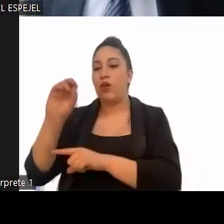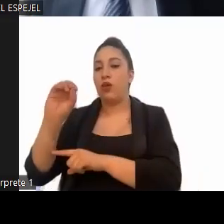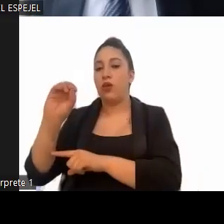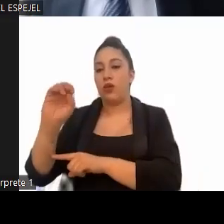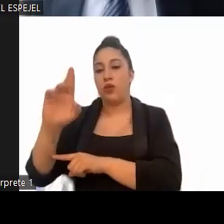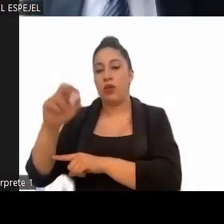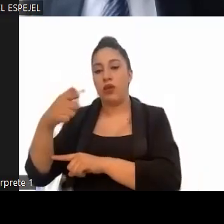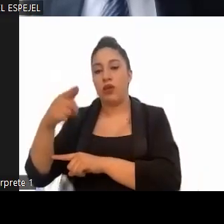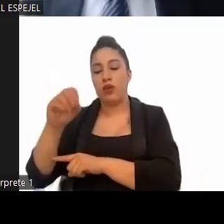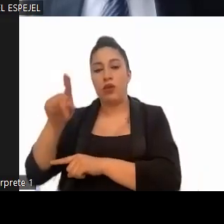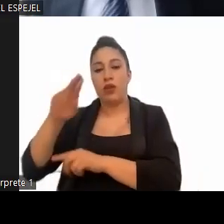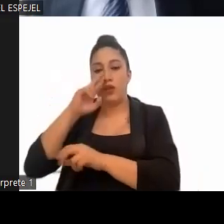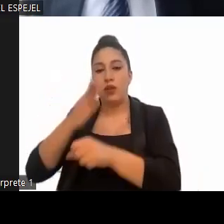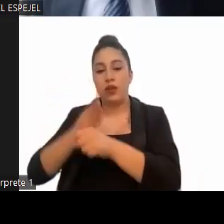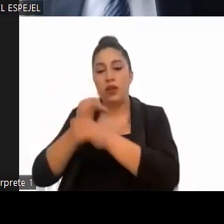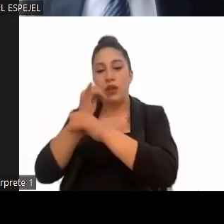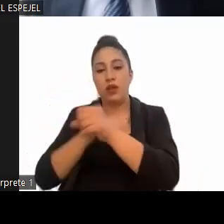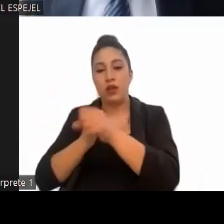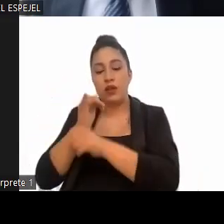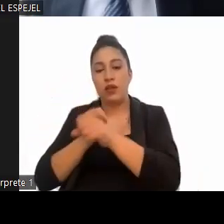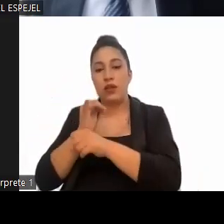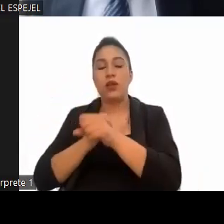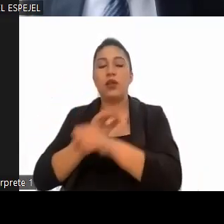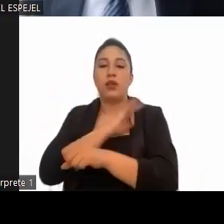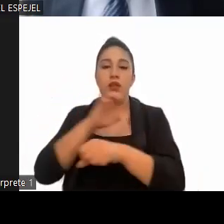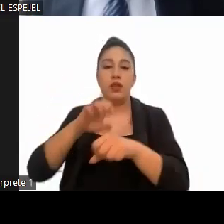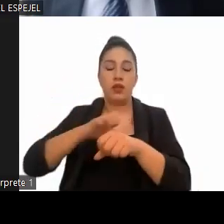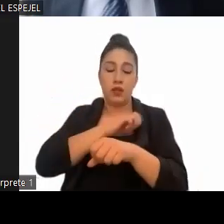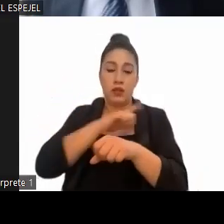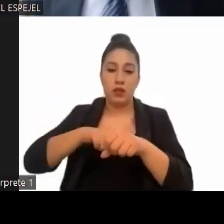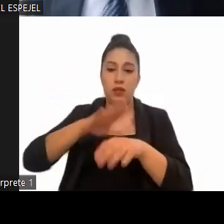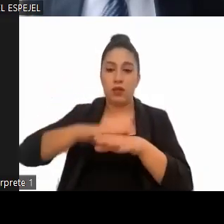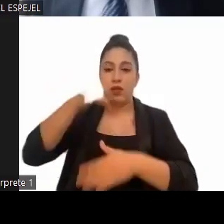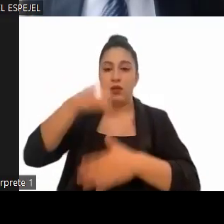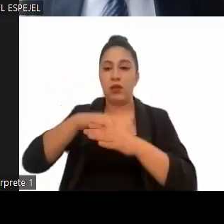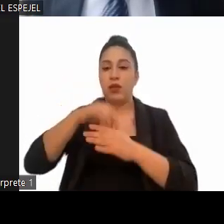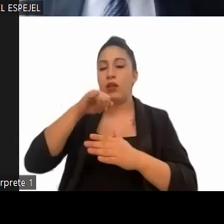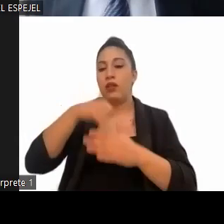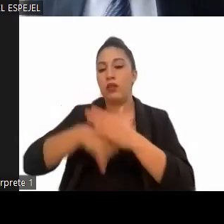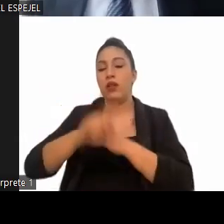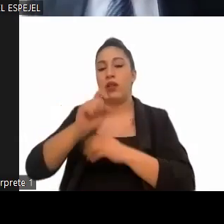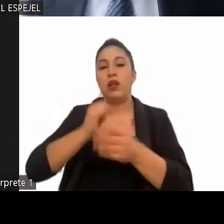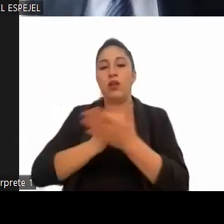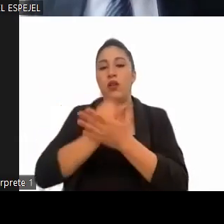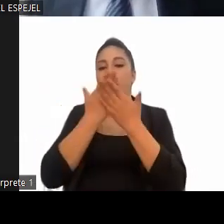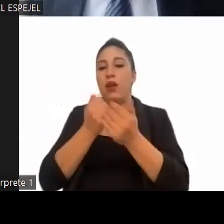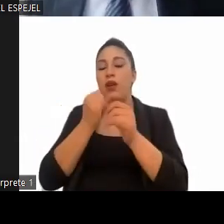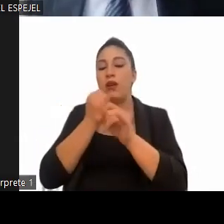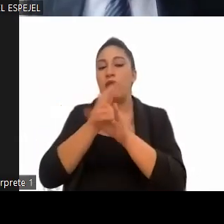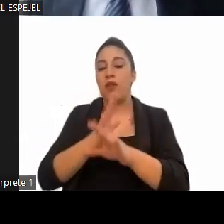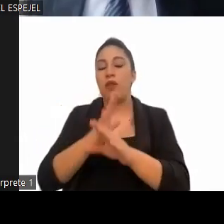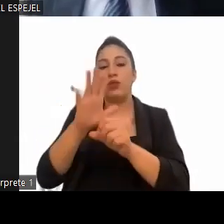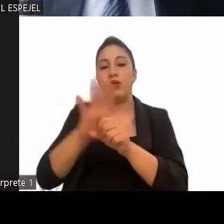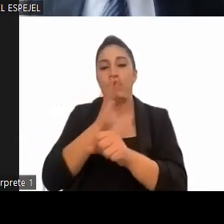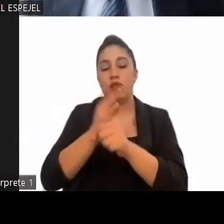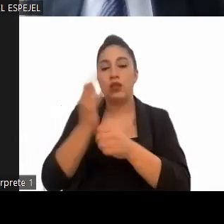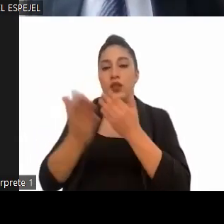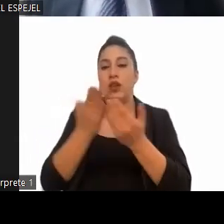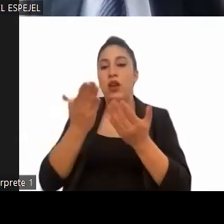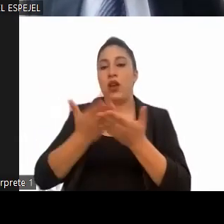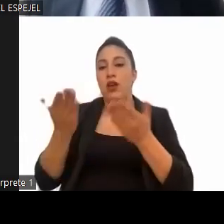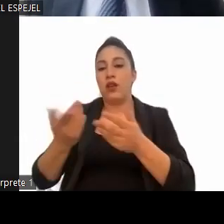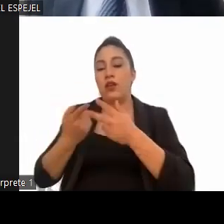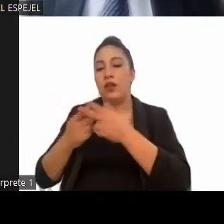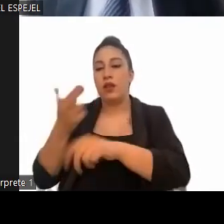México para que realice la investigación correspondiente relacionada a la declaratoria de inexistencia aprobada por este comité y en caso de así determinarlo, inicie el procedimiento